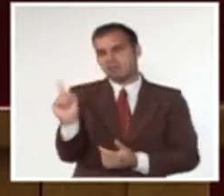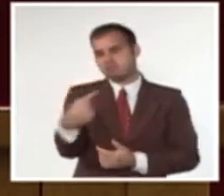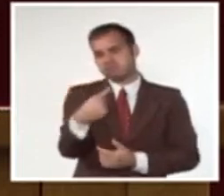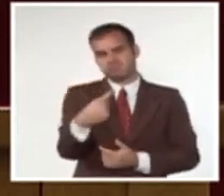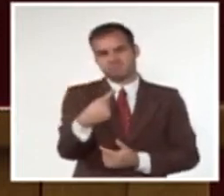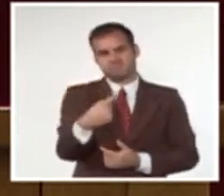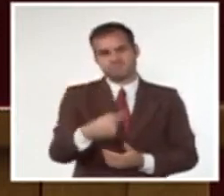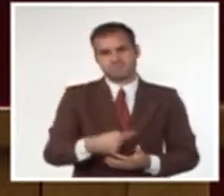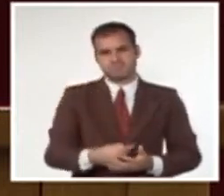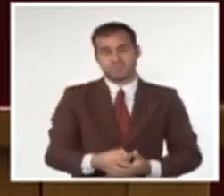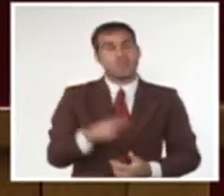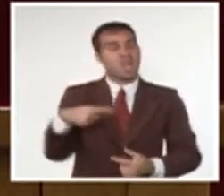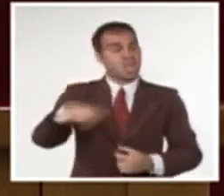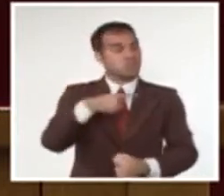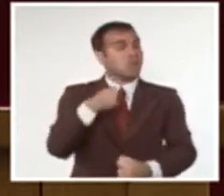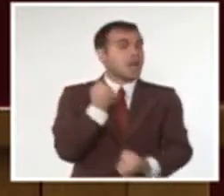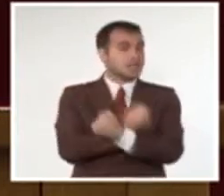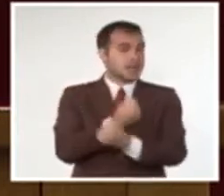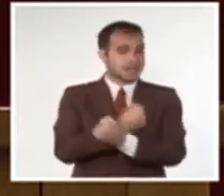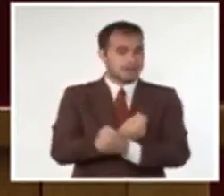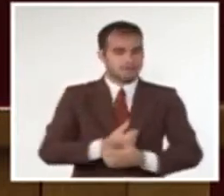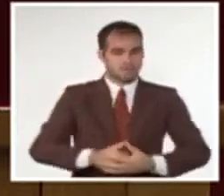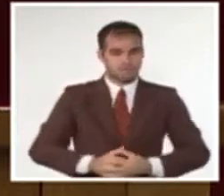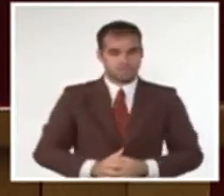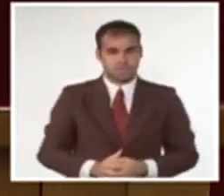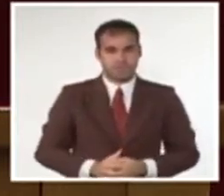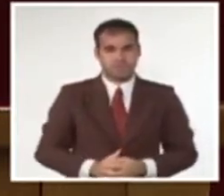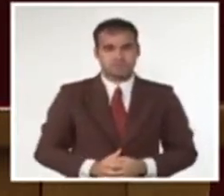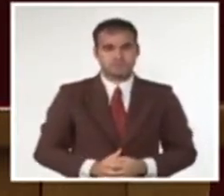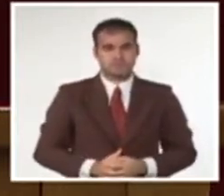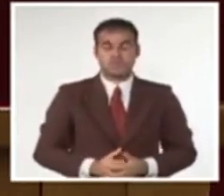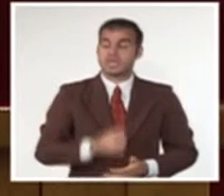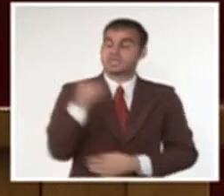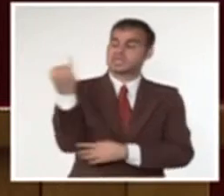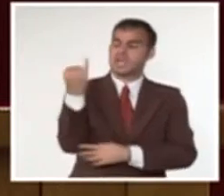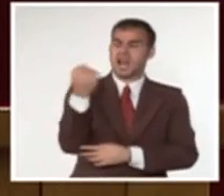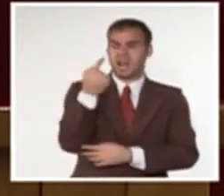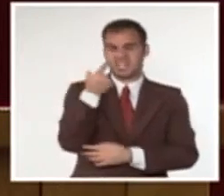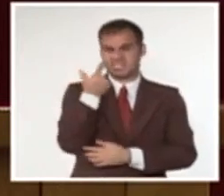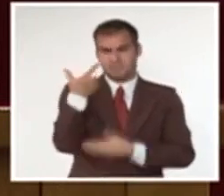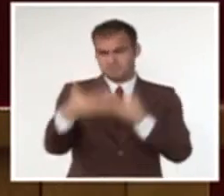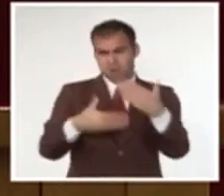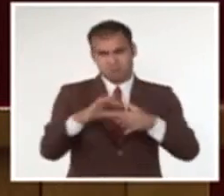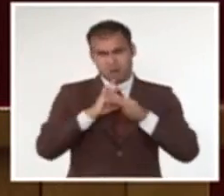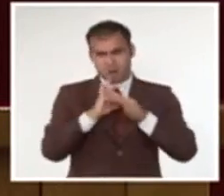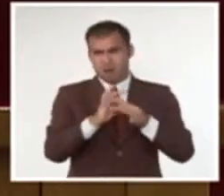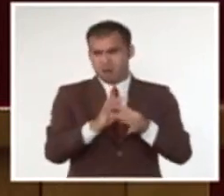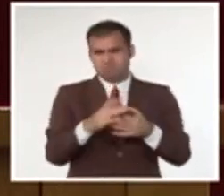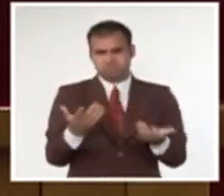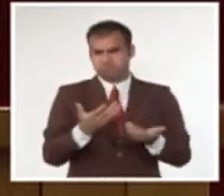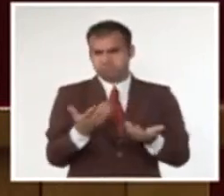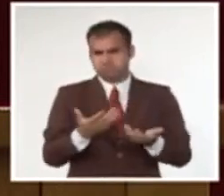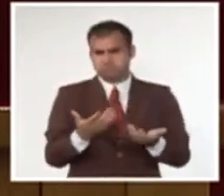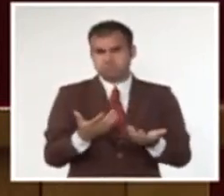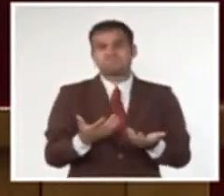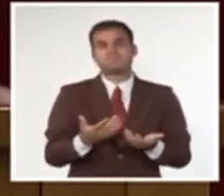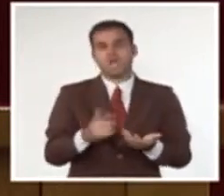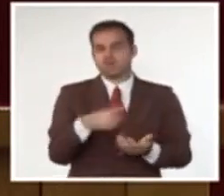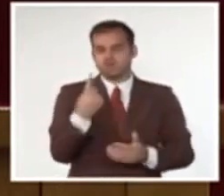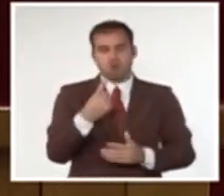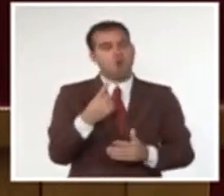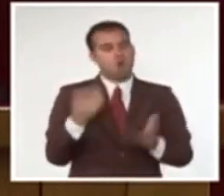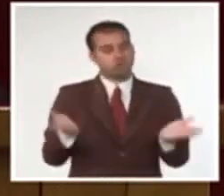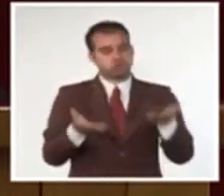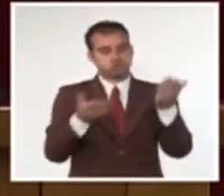vez más peligrosas. En ese escenario internacional convulso tienen que desenvolverse nuestro desarrollo